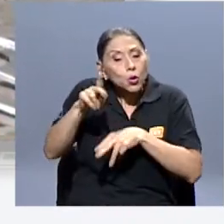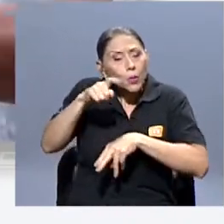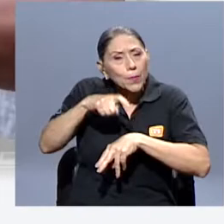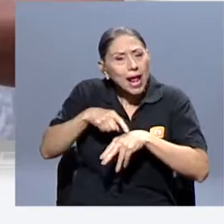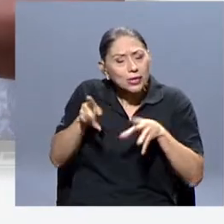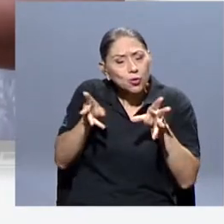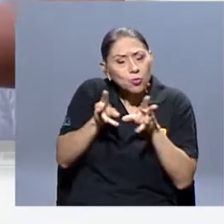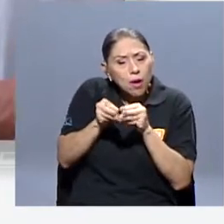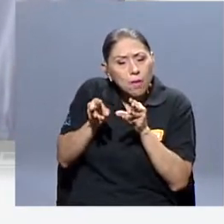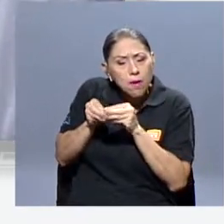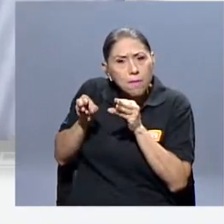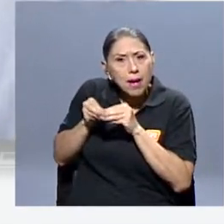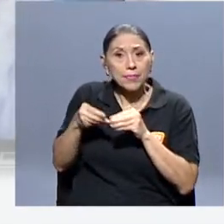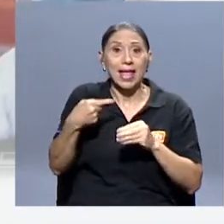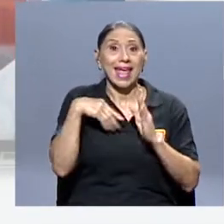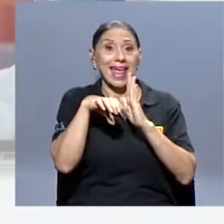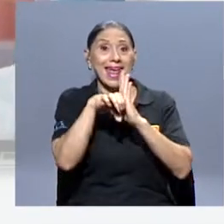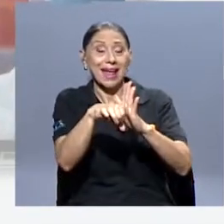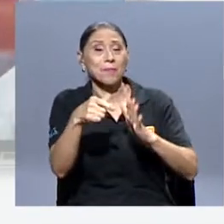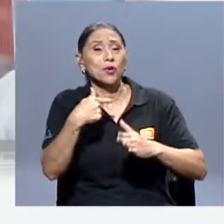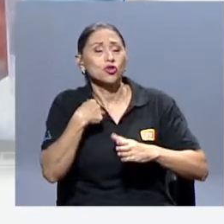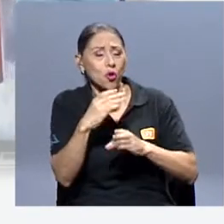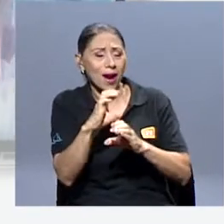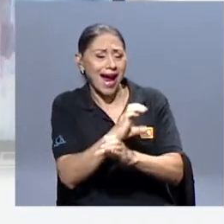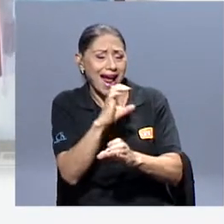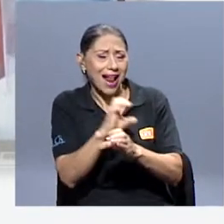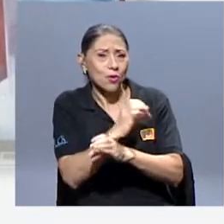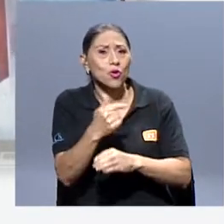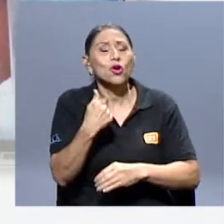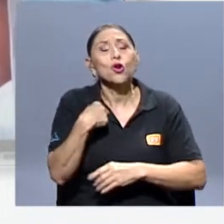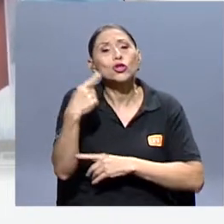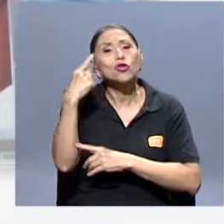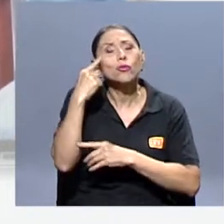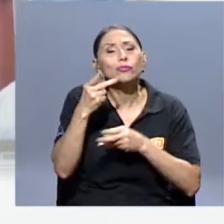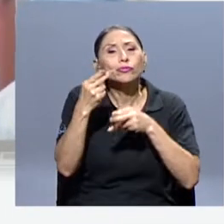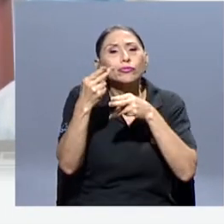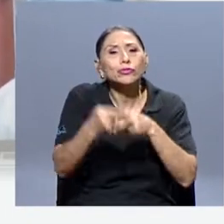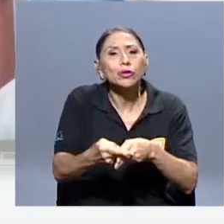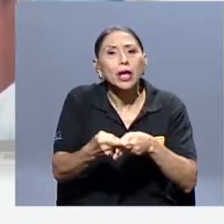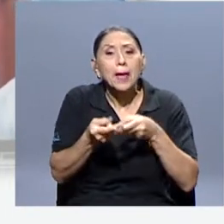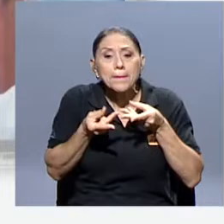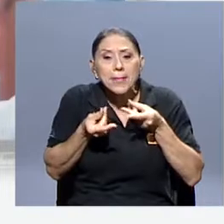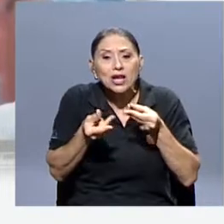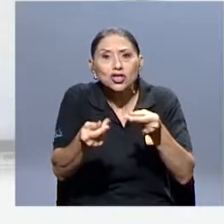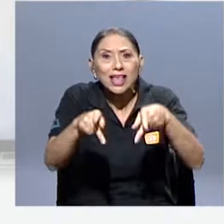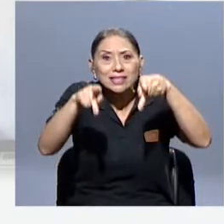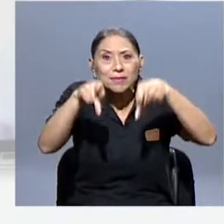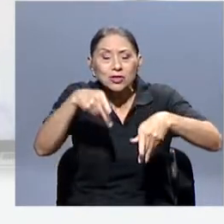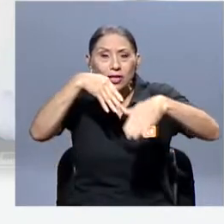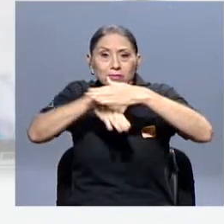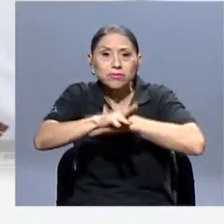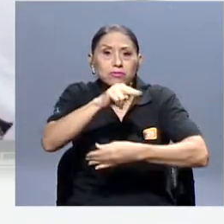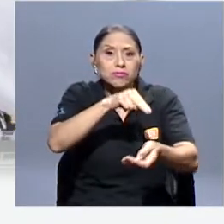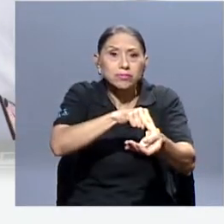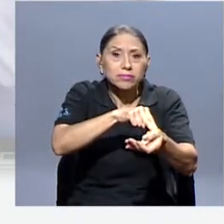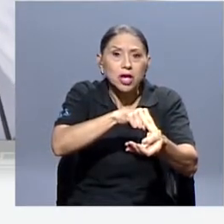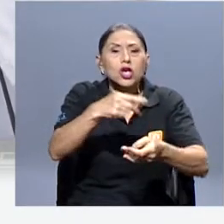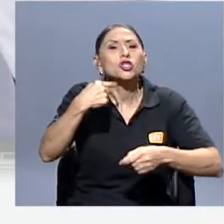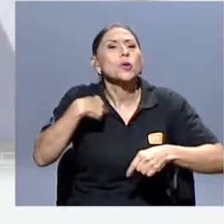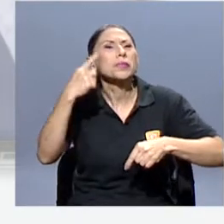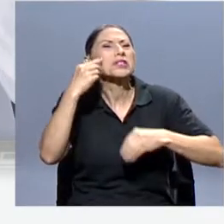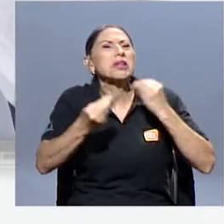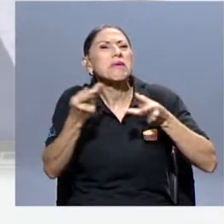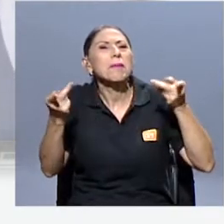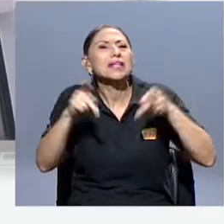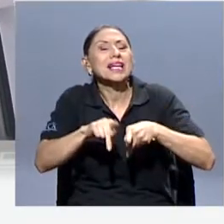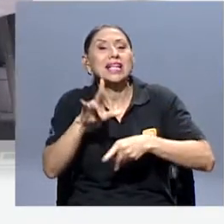Yo, por ejemplo, hago proyecciones basado en lo que yo estimo velocidades de hospitalización, y lo más que hago son proyecciones de 7 días, ¿verdad? Sé